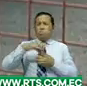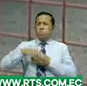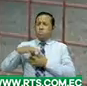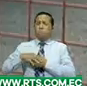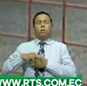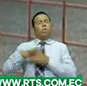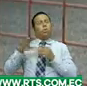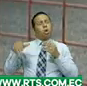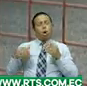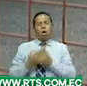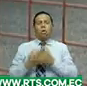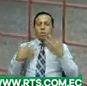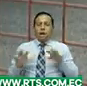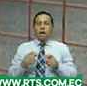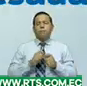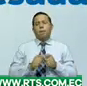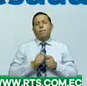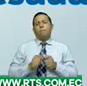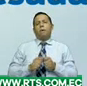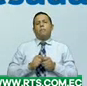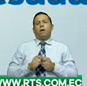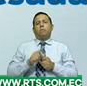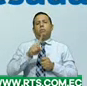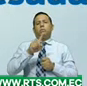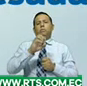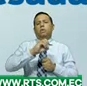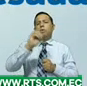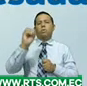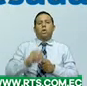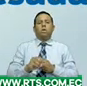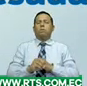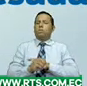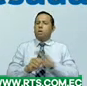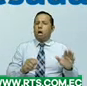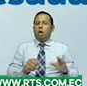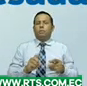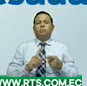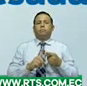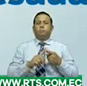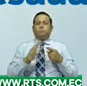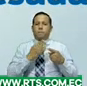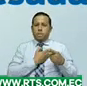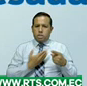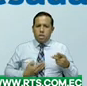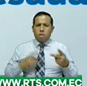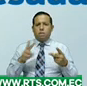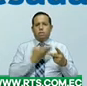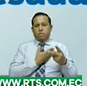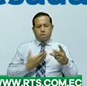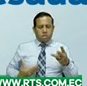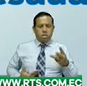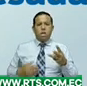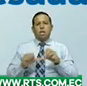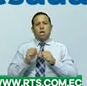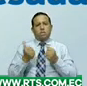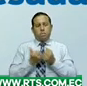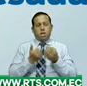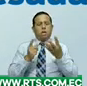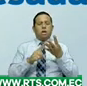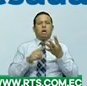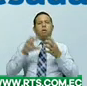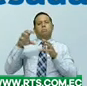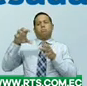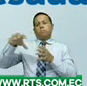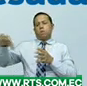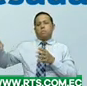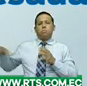se alcanzó el 100% de actas procesadas de presidente, vicepresidente, miembros de la Asamblea y parlamentarios